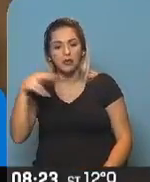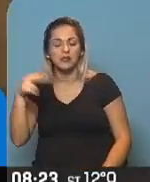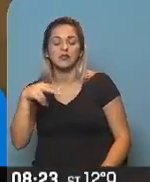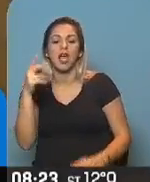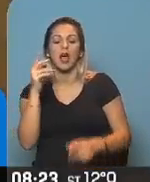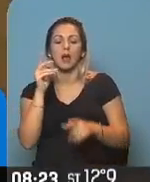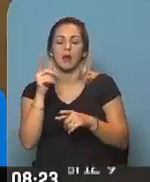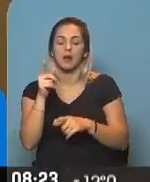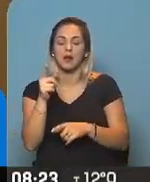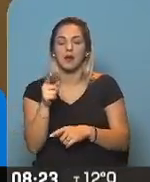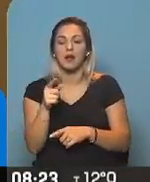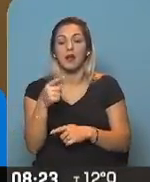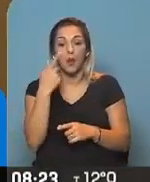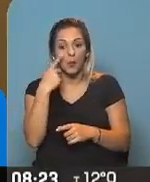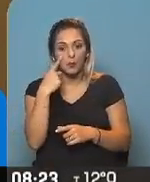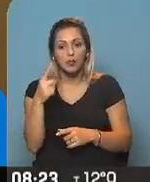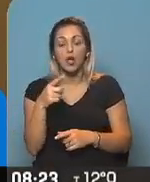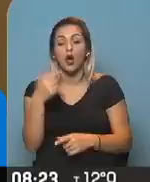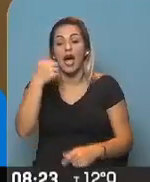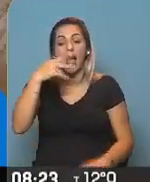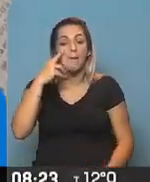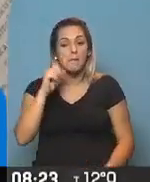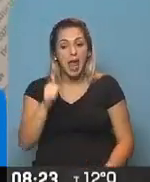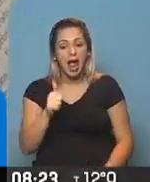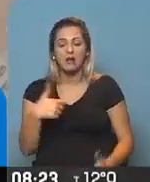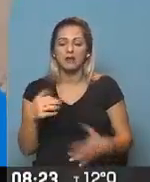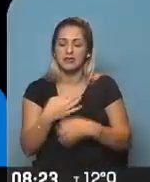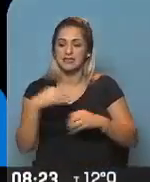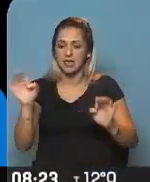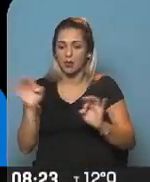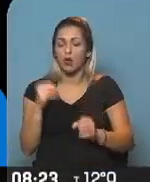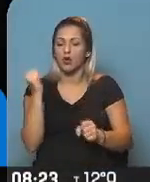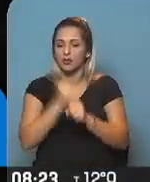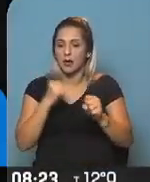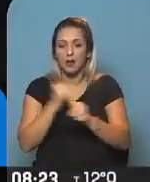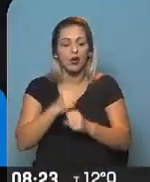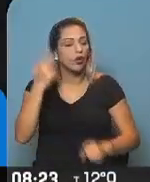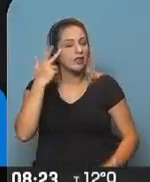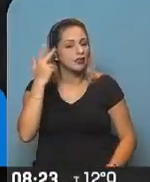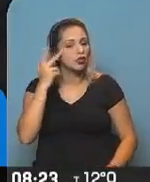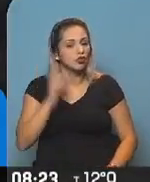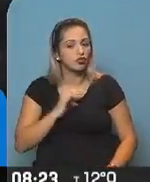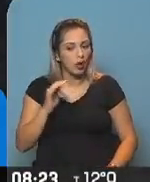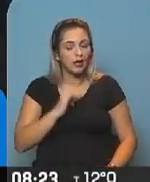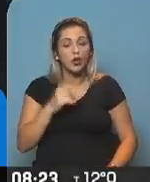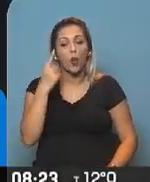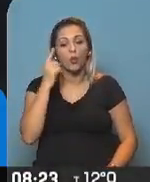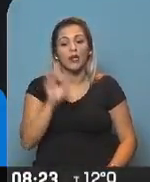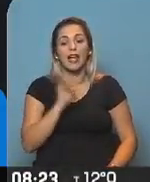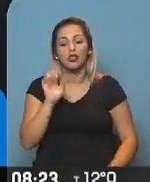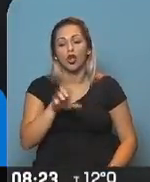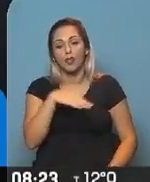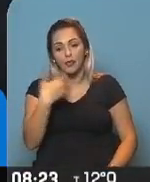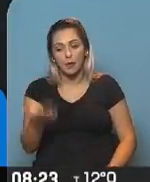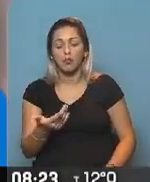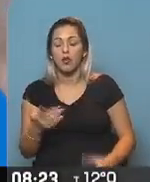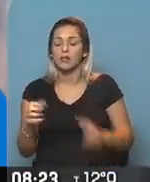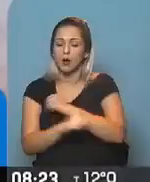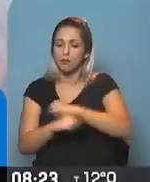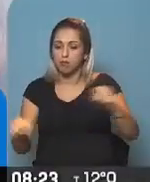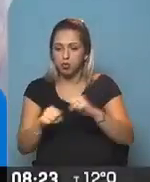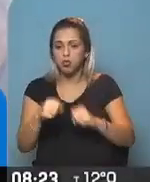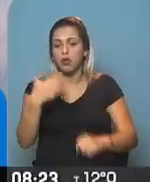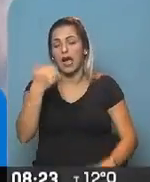cantante y sobreviviente del atentado a la AMIA, donde trabajó durante 18 años. Un año después de la terrible